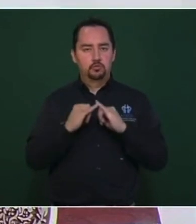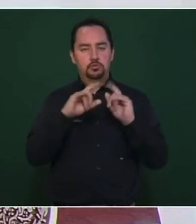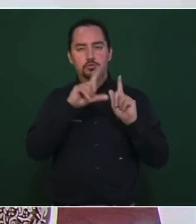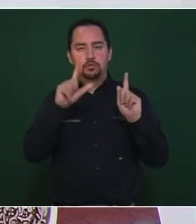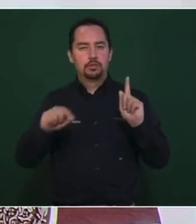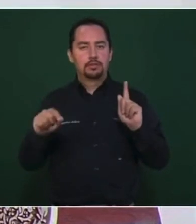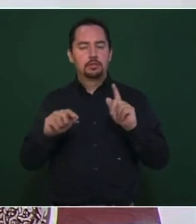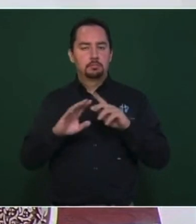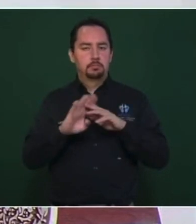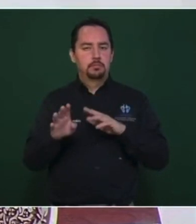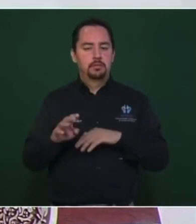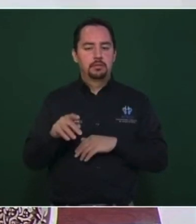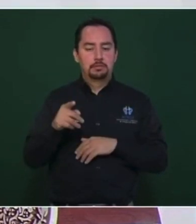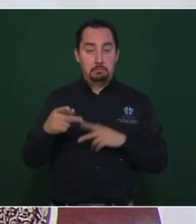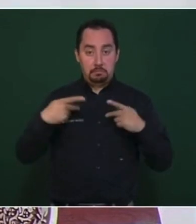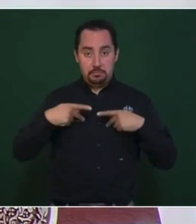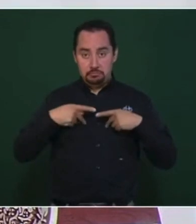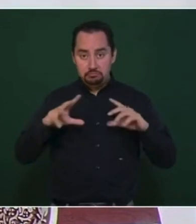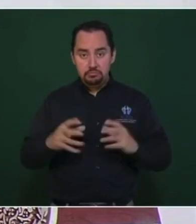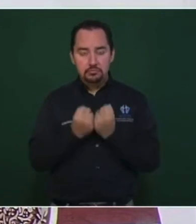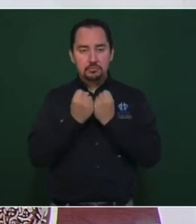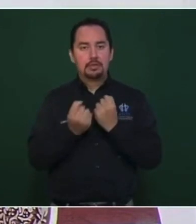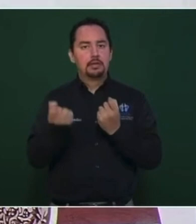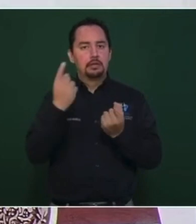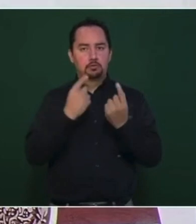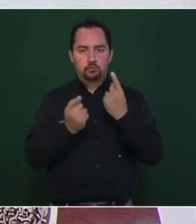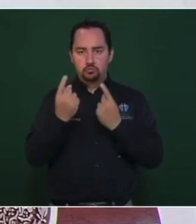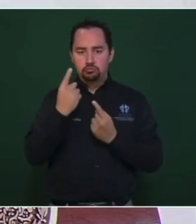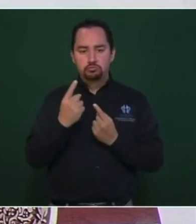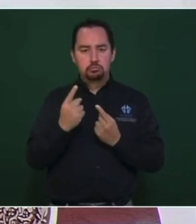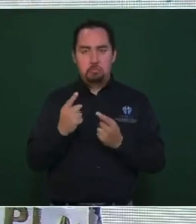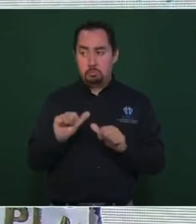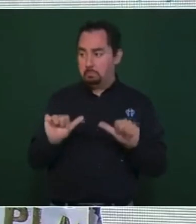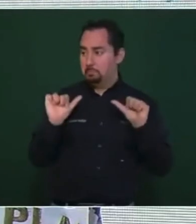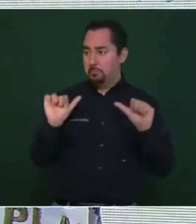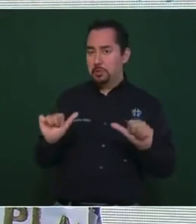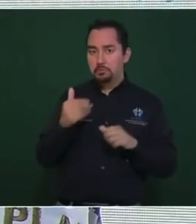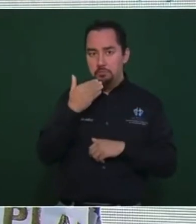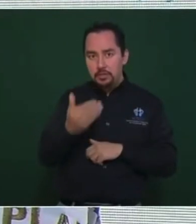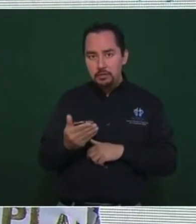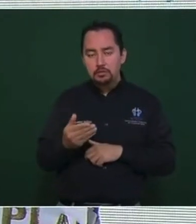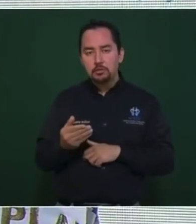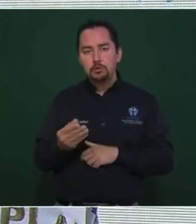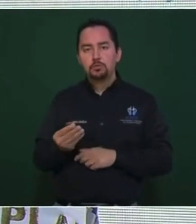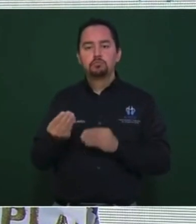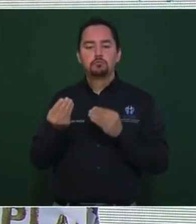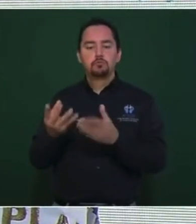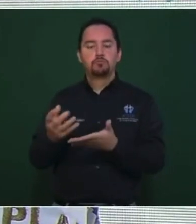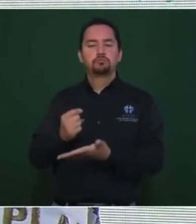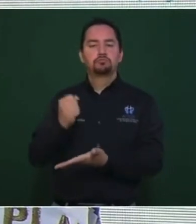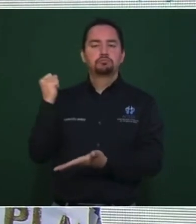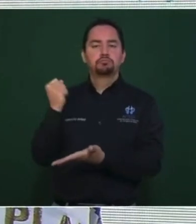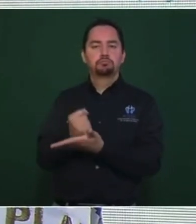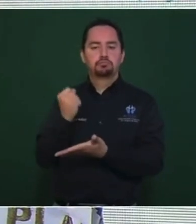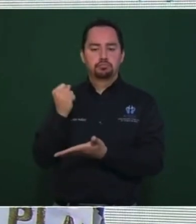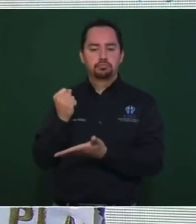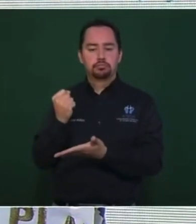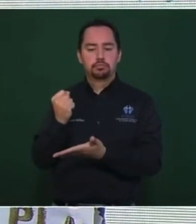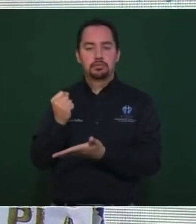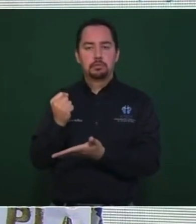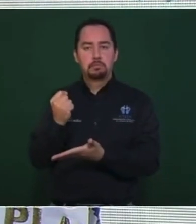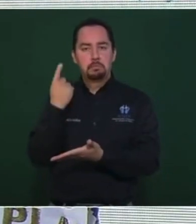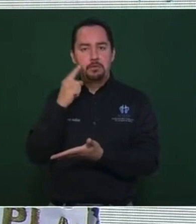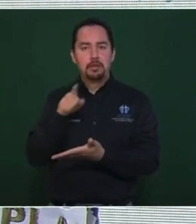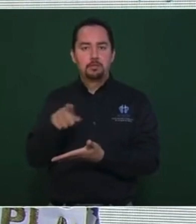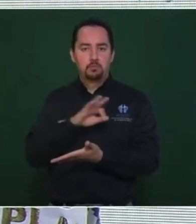salvo. A los migrantes ilesos se les otorgará tarjeta por razones humanitarias